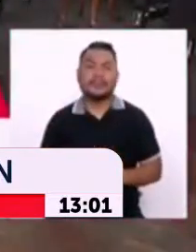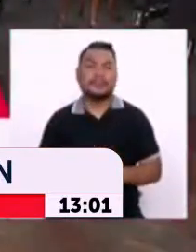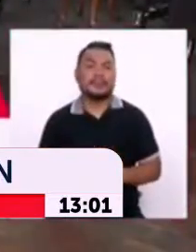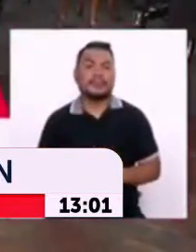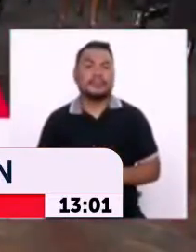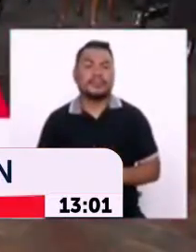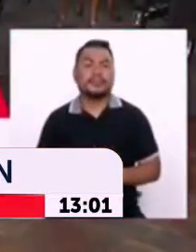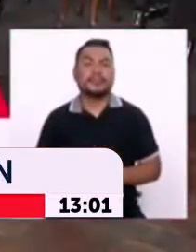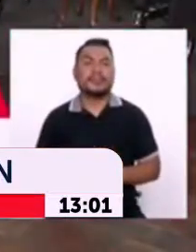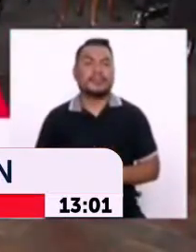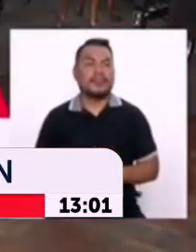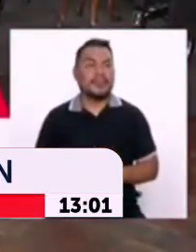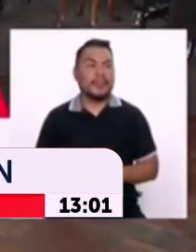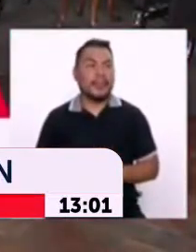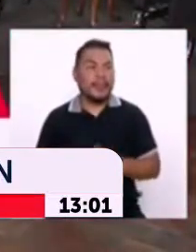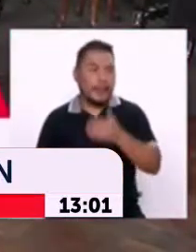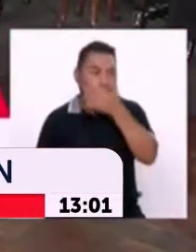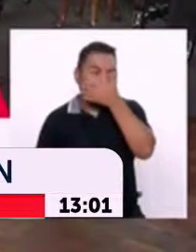Premier.